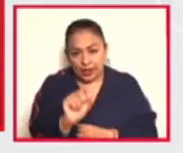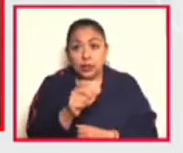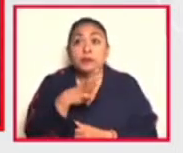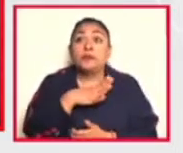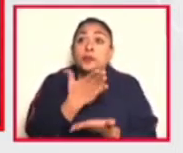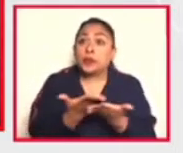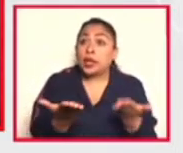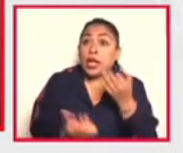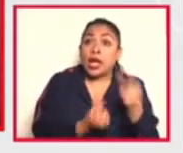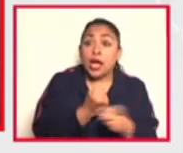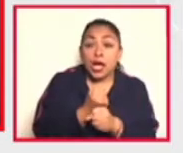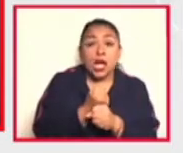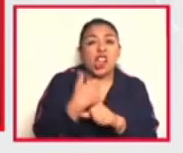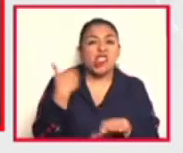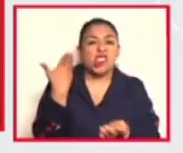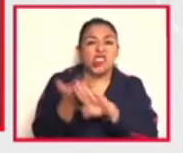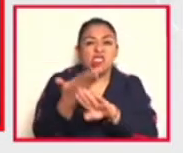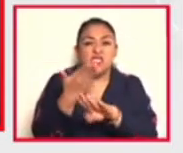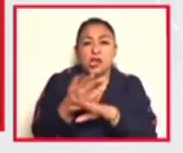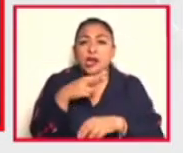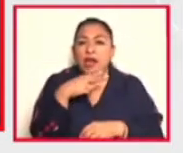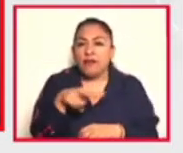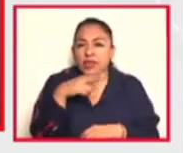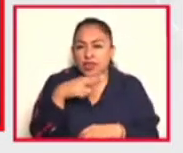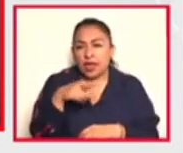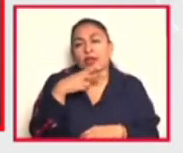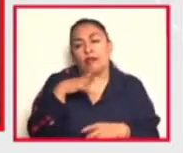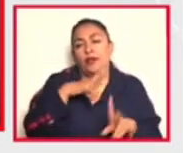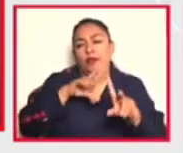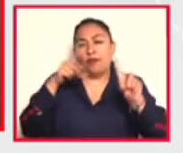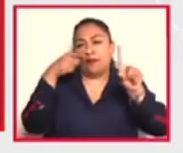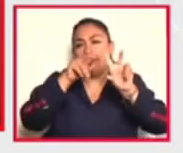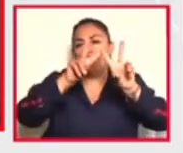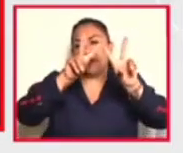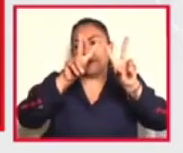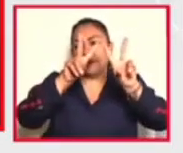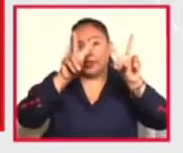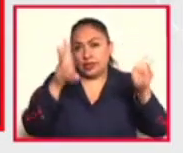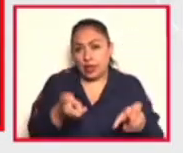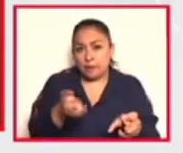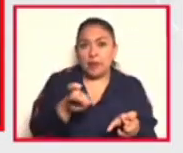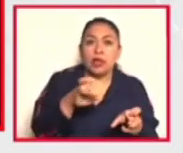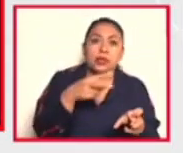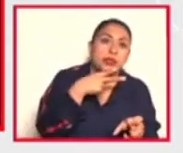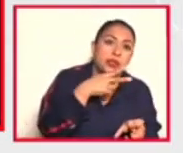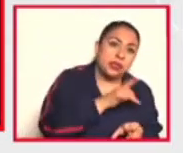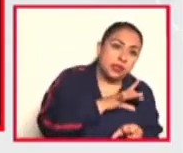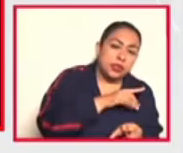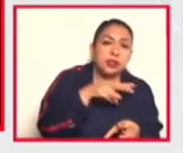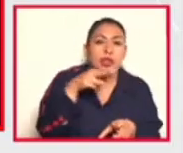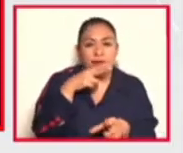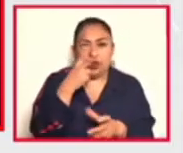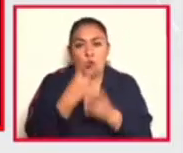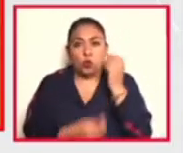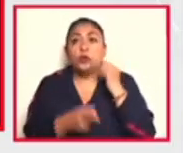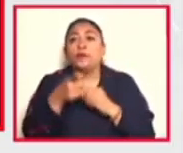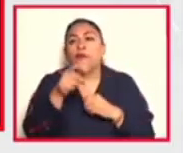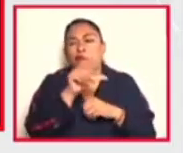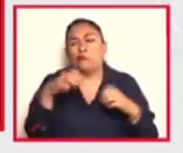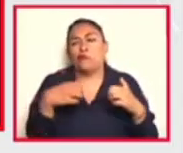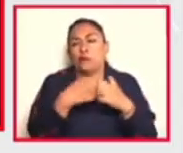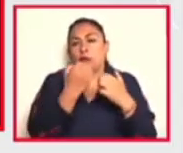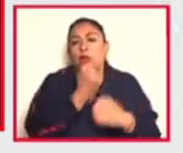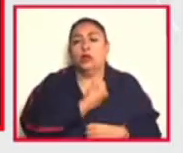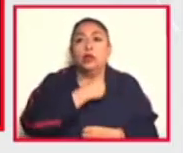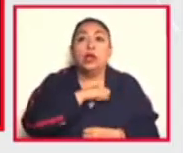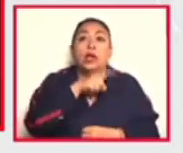a la Navidad y vamos a hacer como temática terror y Navidad. Debido a la contingencia sanitaria, este año el